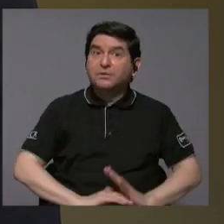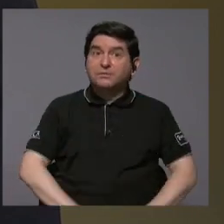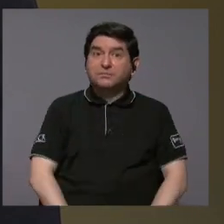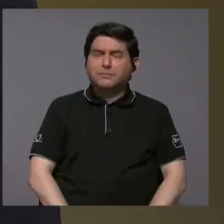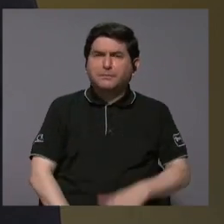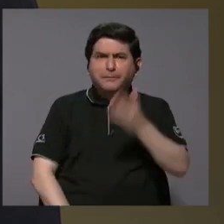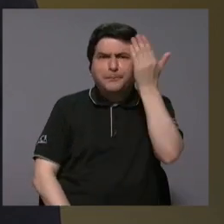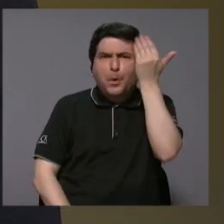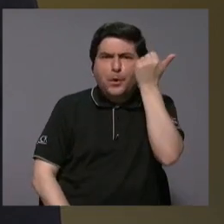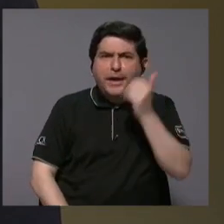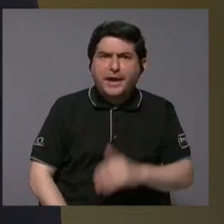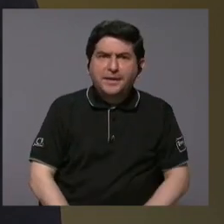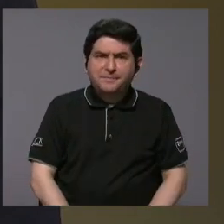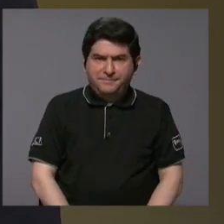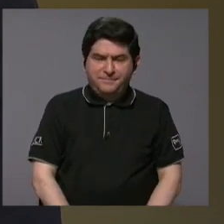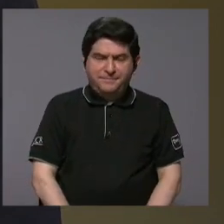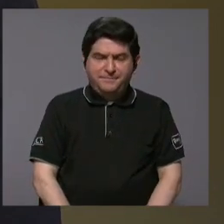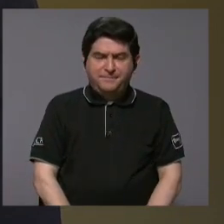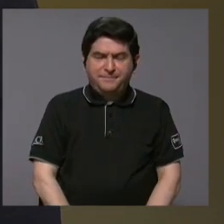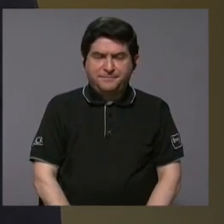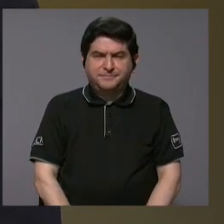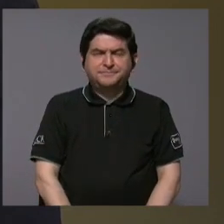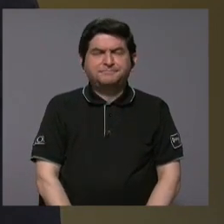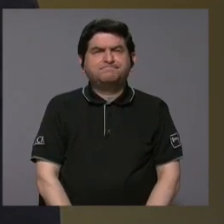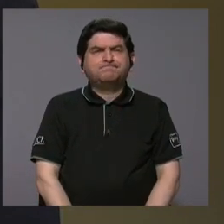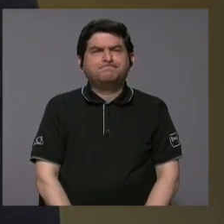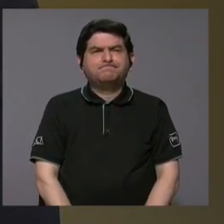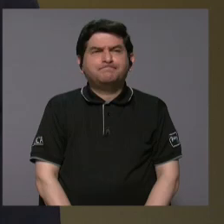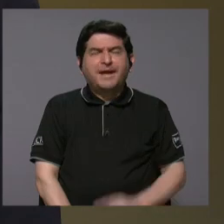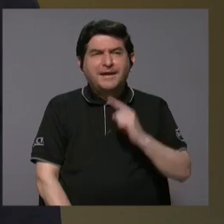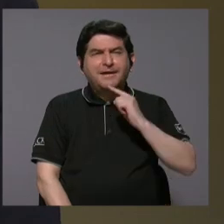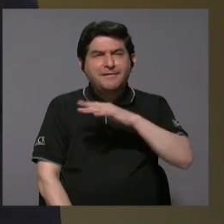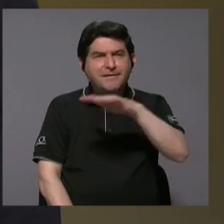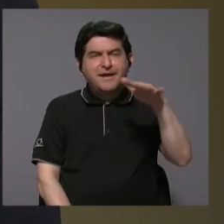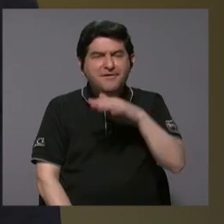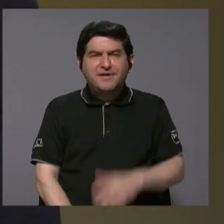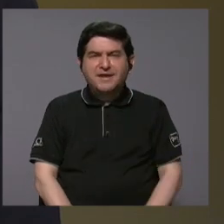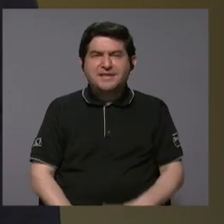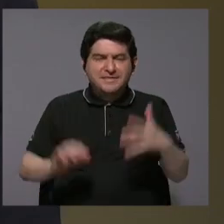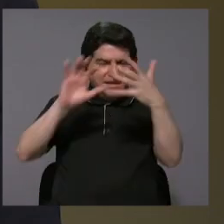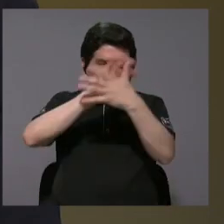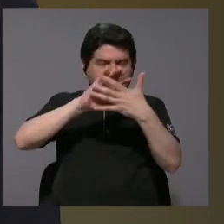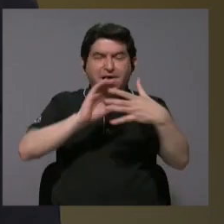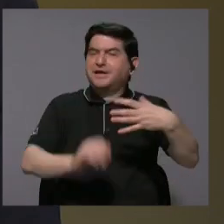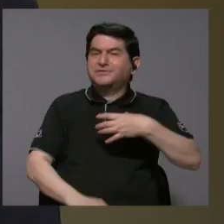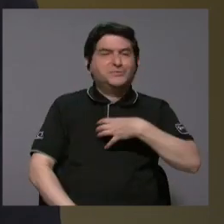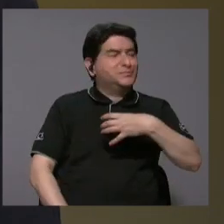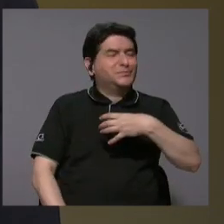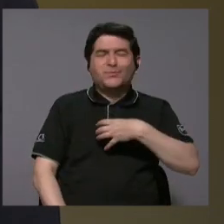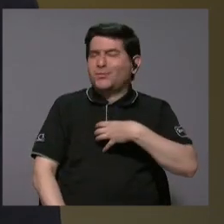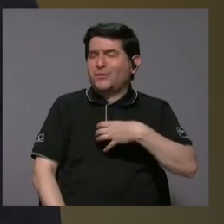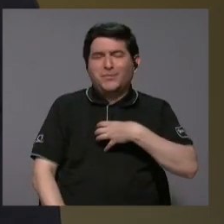¿Por qué? Bueno, porque en realidad el desorden es inherente